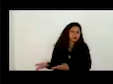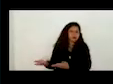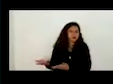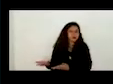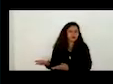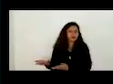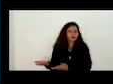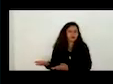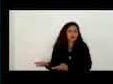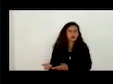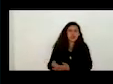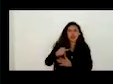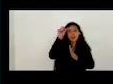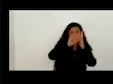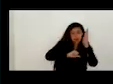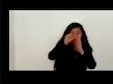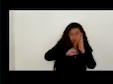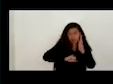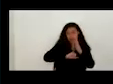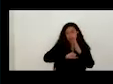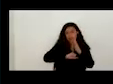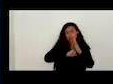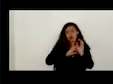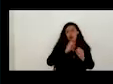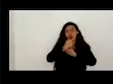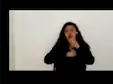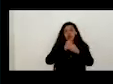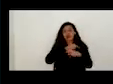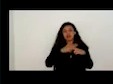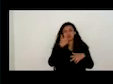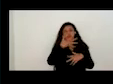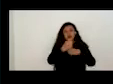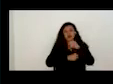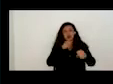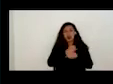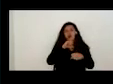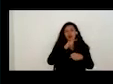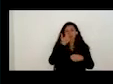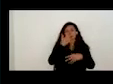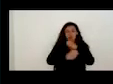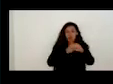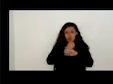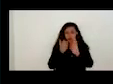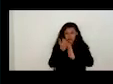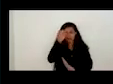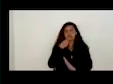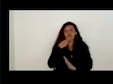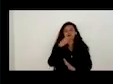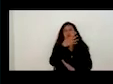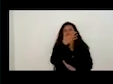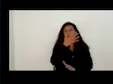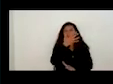en meses y años hasta los 5 años. Después de los 5 años hay otras tablitas que se pueden utilizar hasta los 18